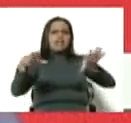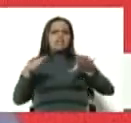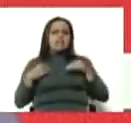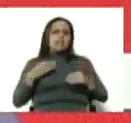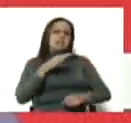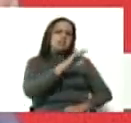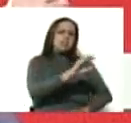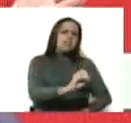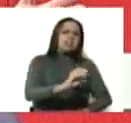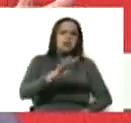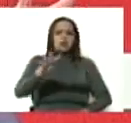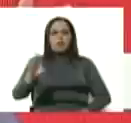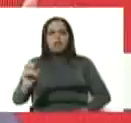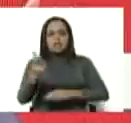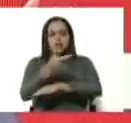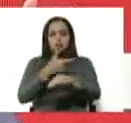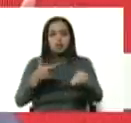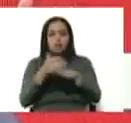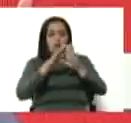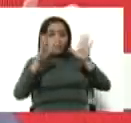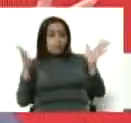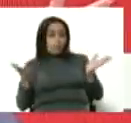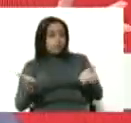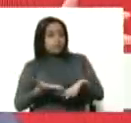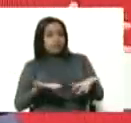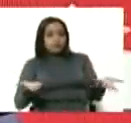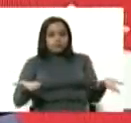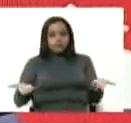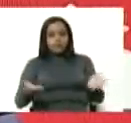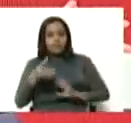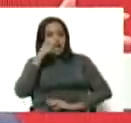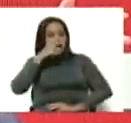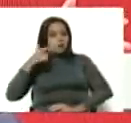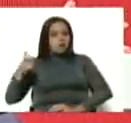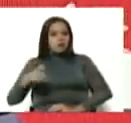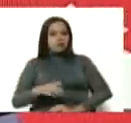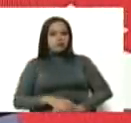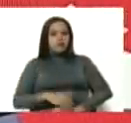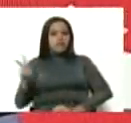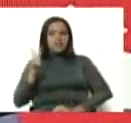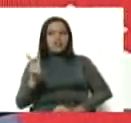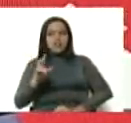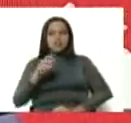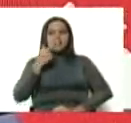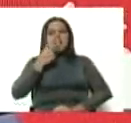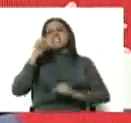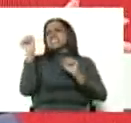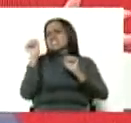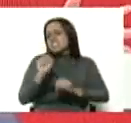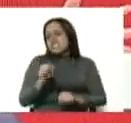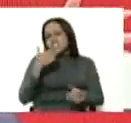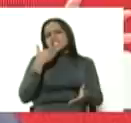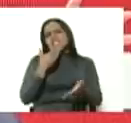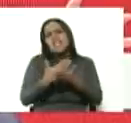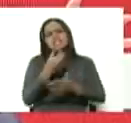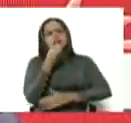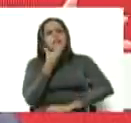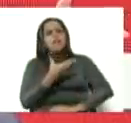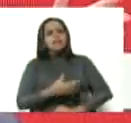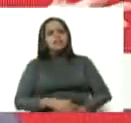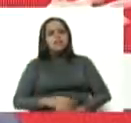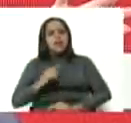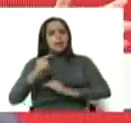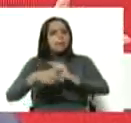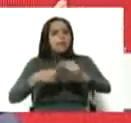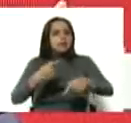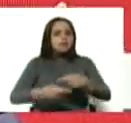30, 40 gobiernos en el mundo, y el pueblo venezolano, bien, gracias. Han pasado más